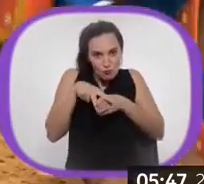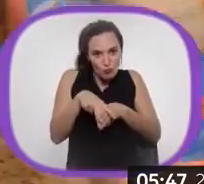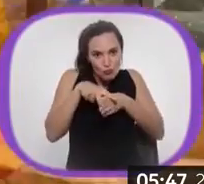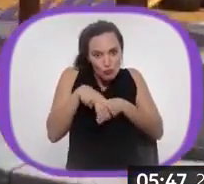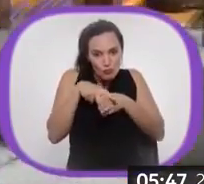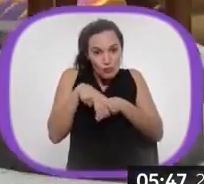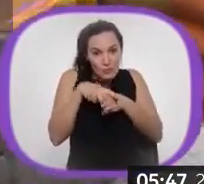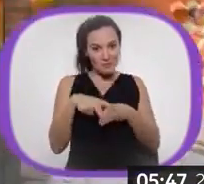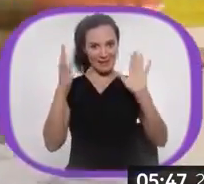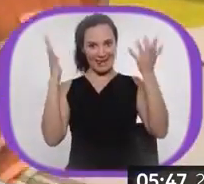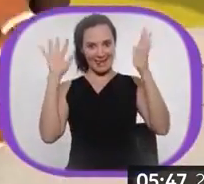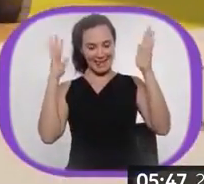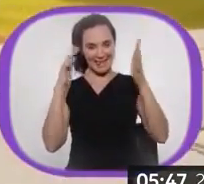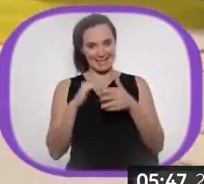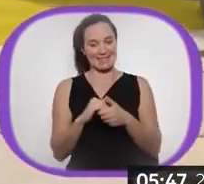¡Hurra!